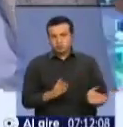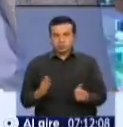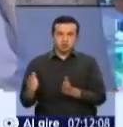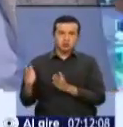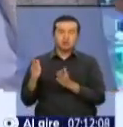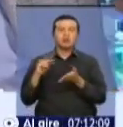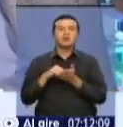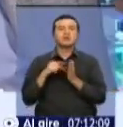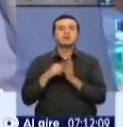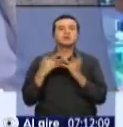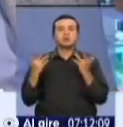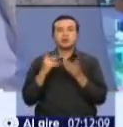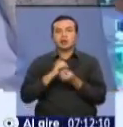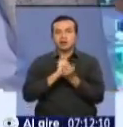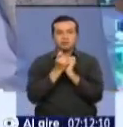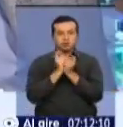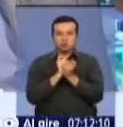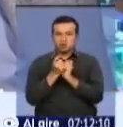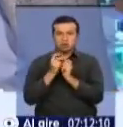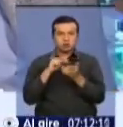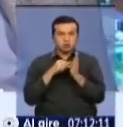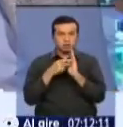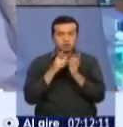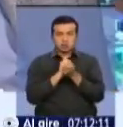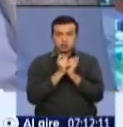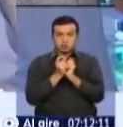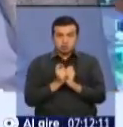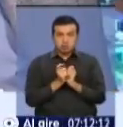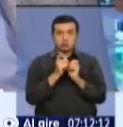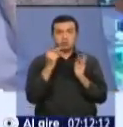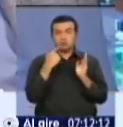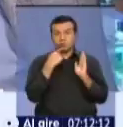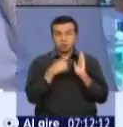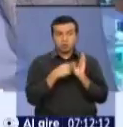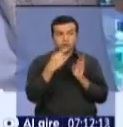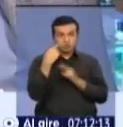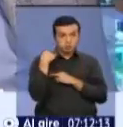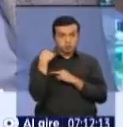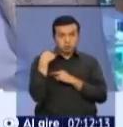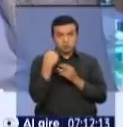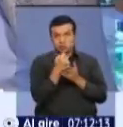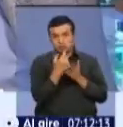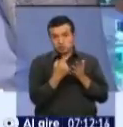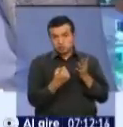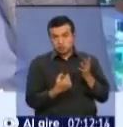¿Pero qué significa reorganizarlo? ¿Significaría quitarle competencias?